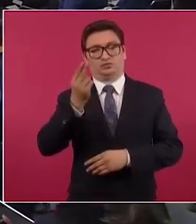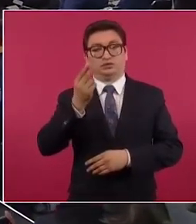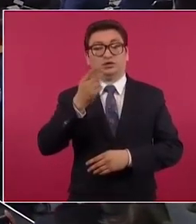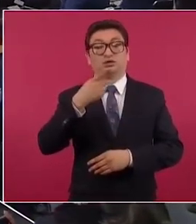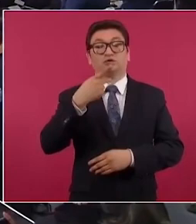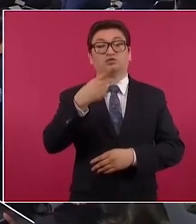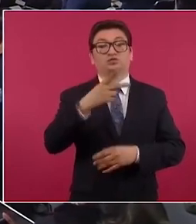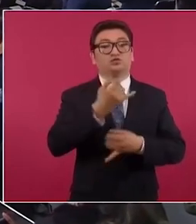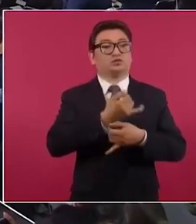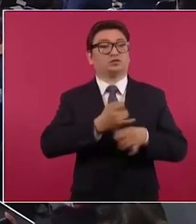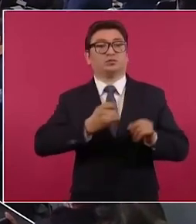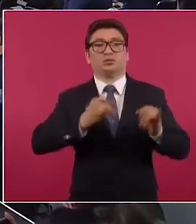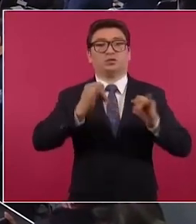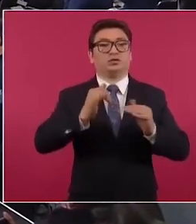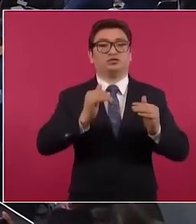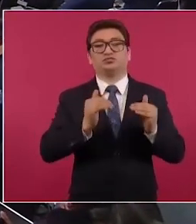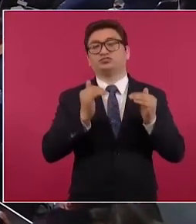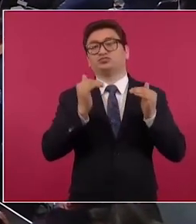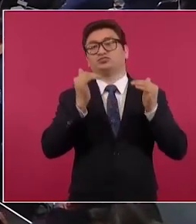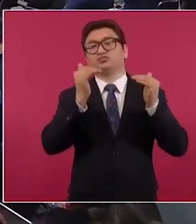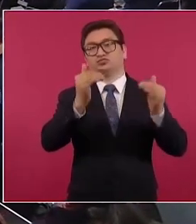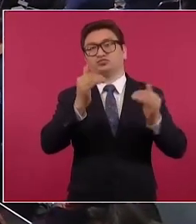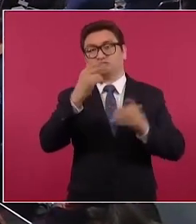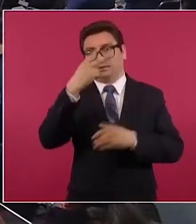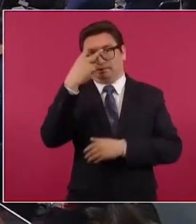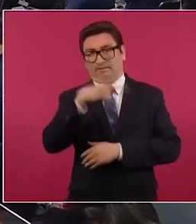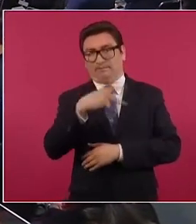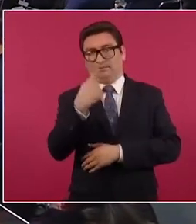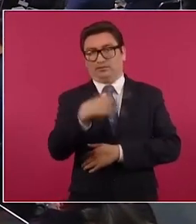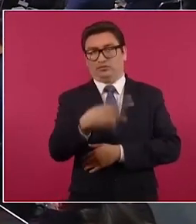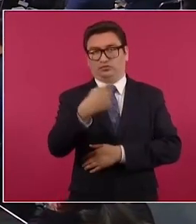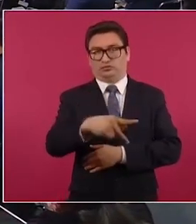independencia y soberanía de